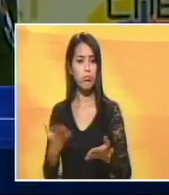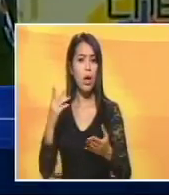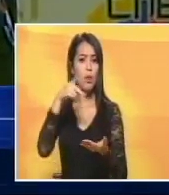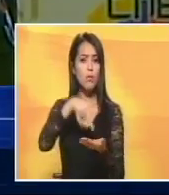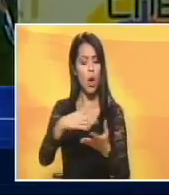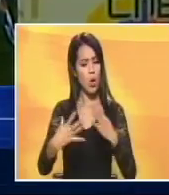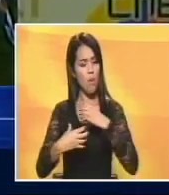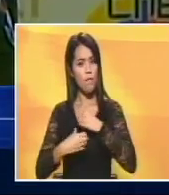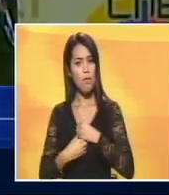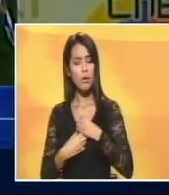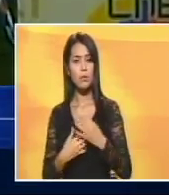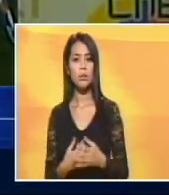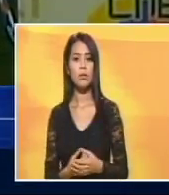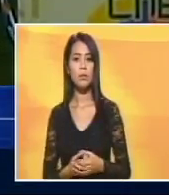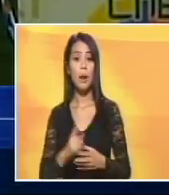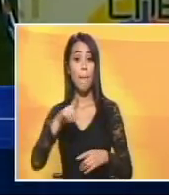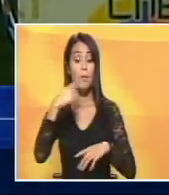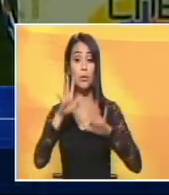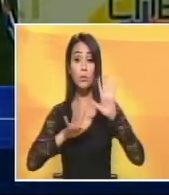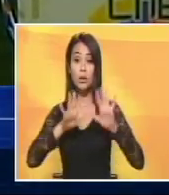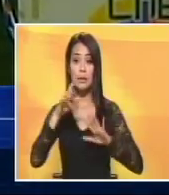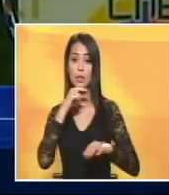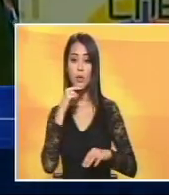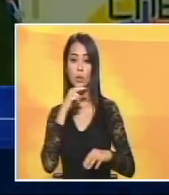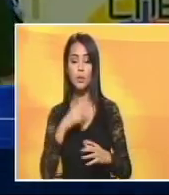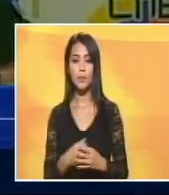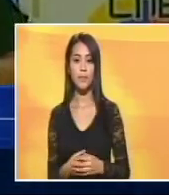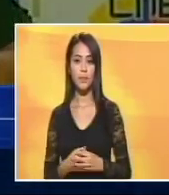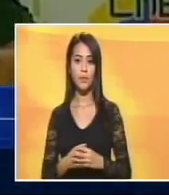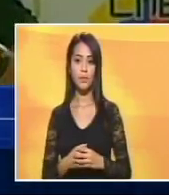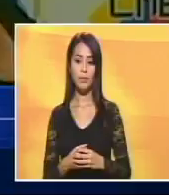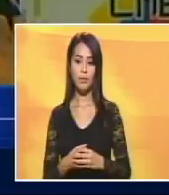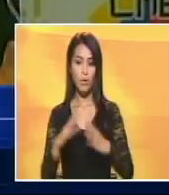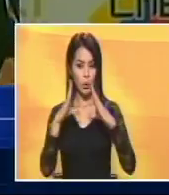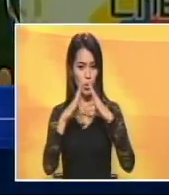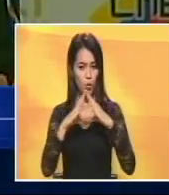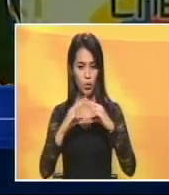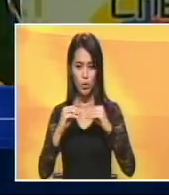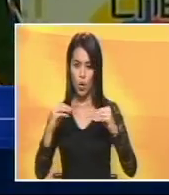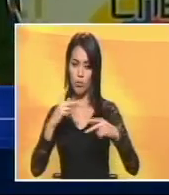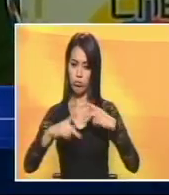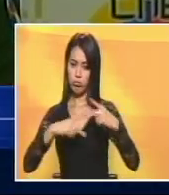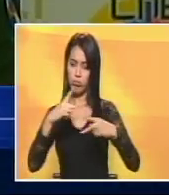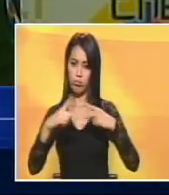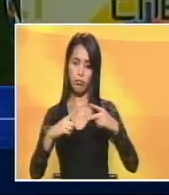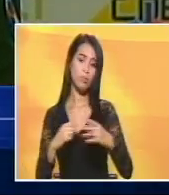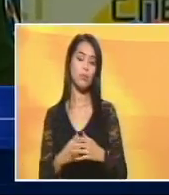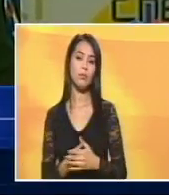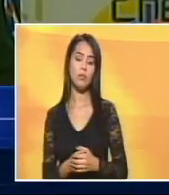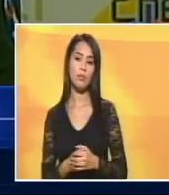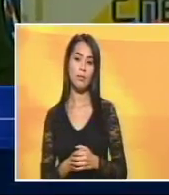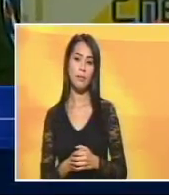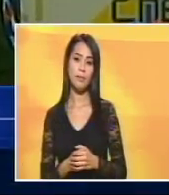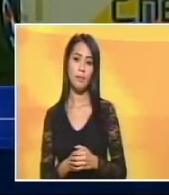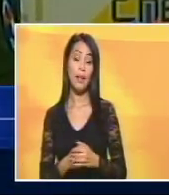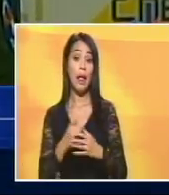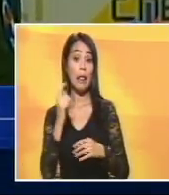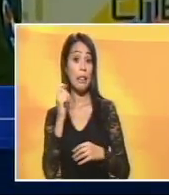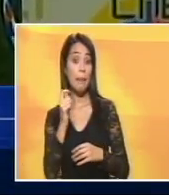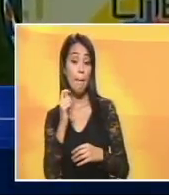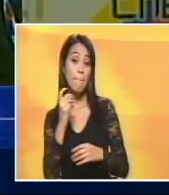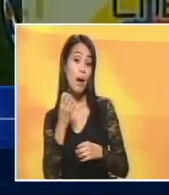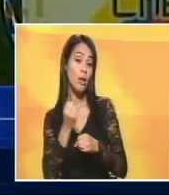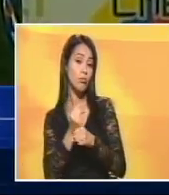confiado el próximo 15 de octubre. Todos los procesos, subprocesos, las